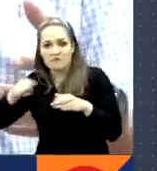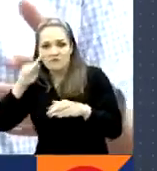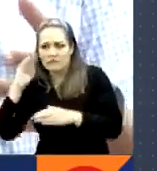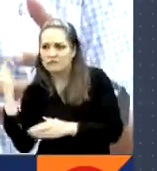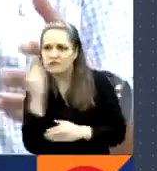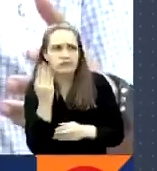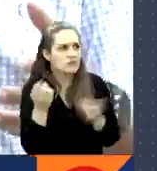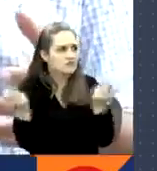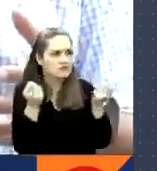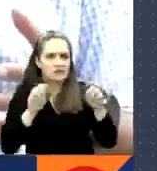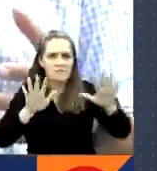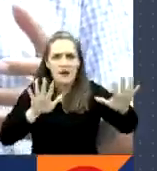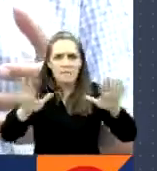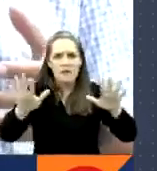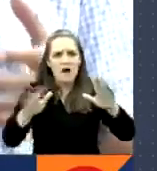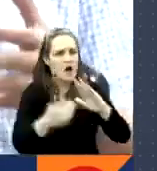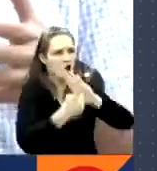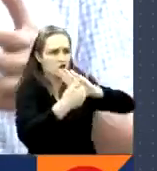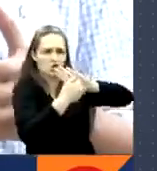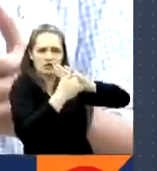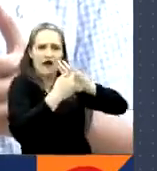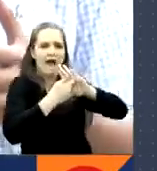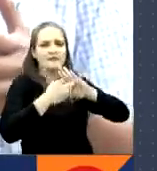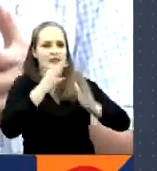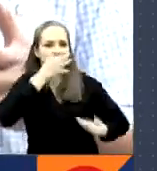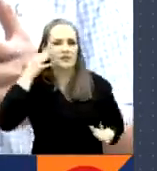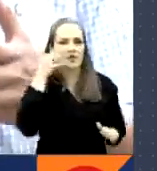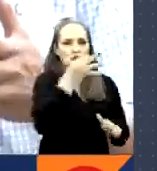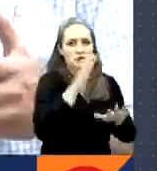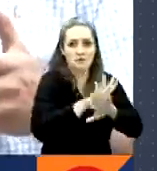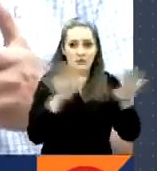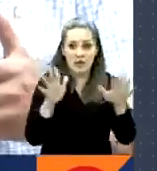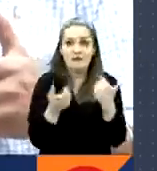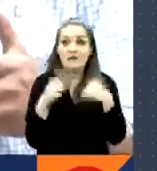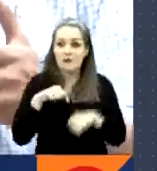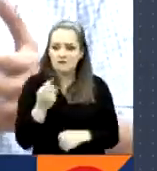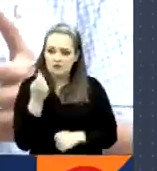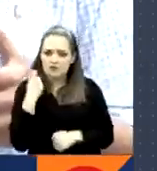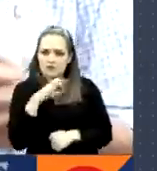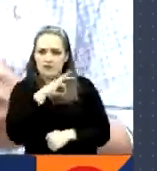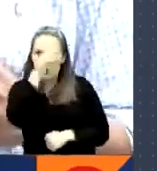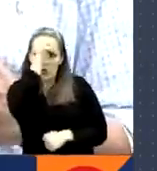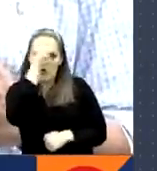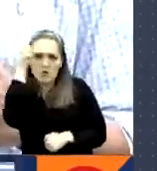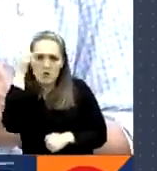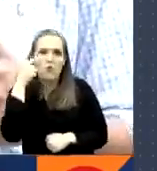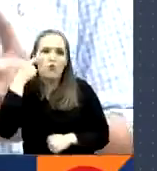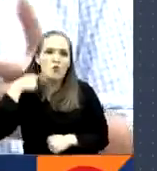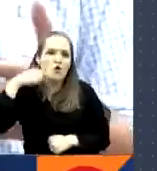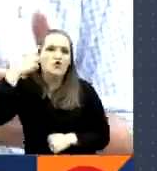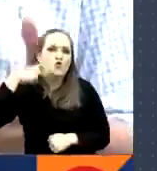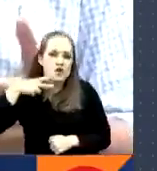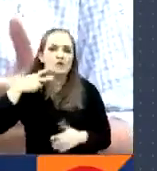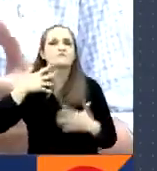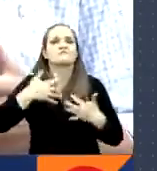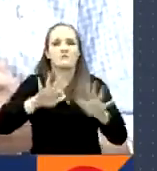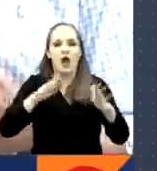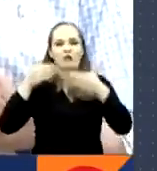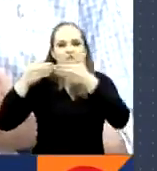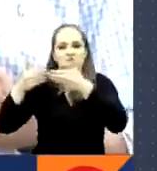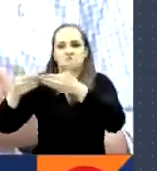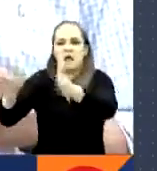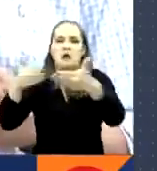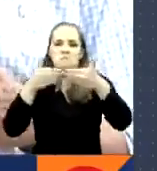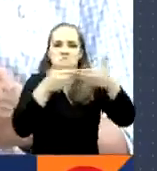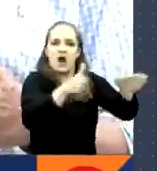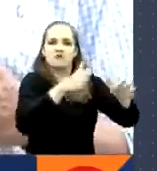de mediar para que la situación no se agravara. Entre tanto, durante este fin de semana, dos vías fueron habilitadas o desbloqueadas por